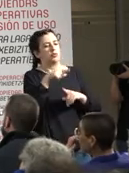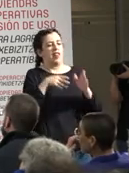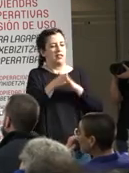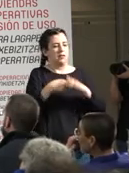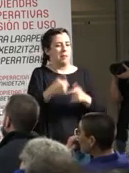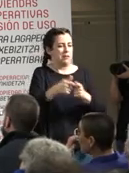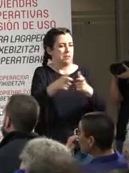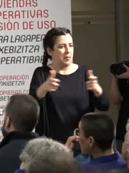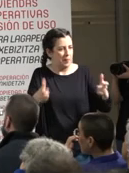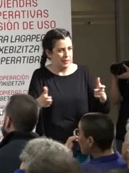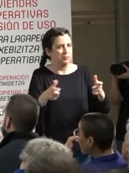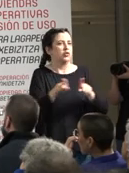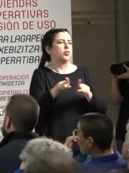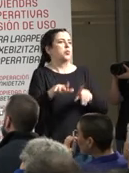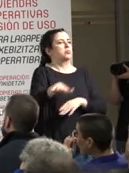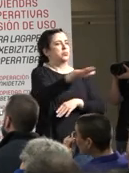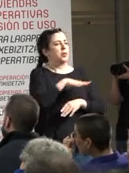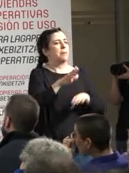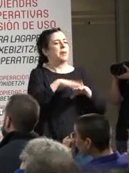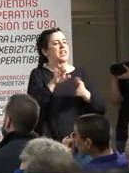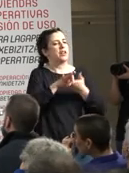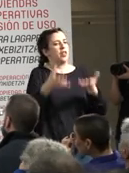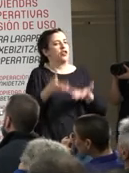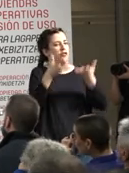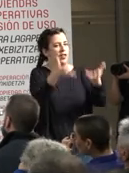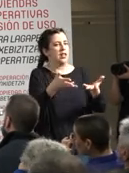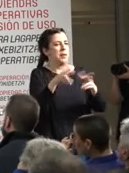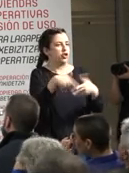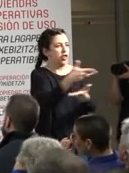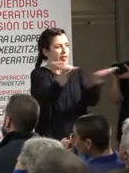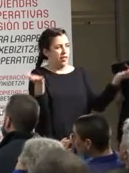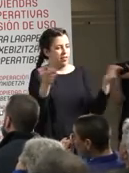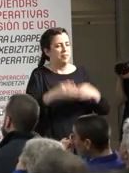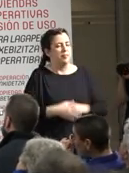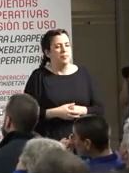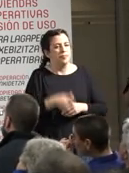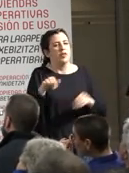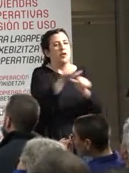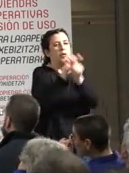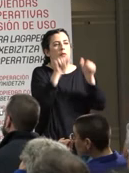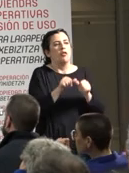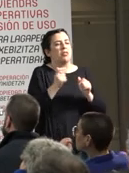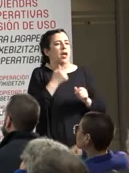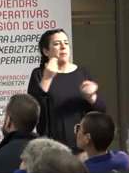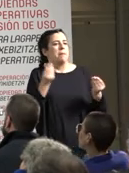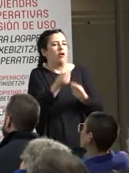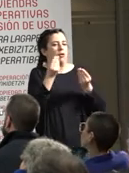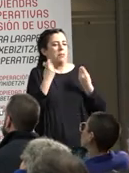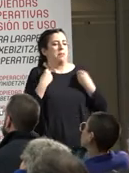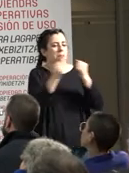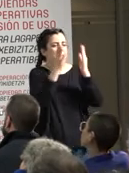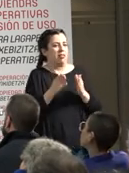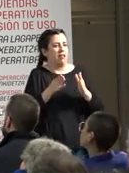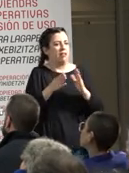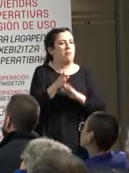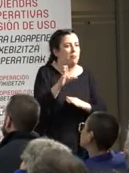y son inmuebles o equipamientos al servicio de la sociedad. Este modelo mejora el acceso a la vivienda en cualquiera de los